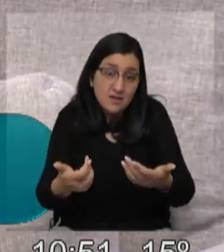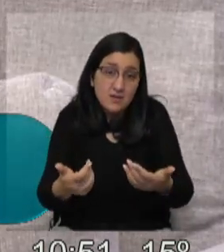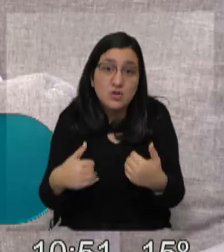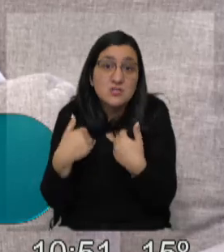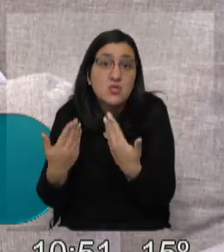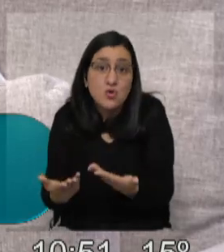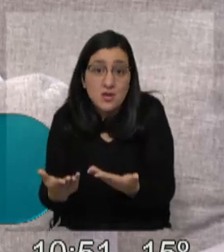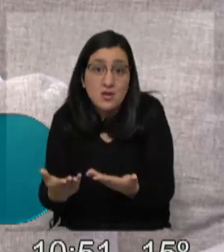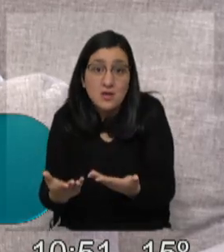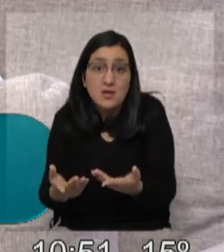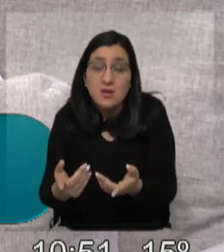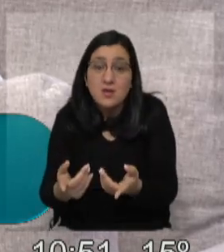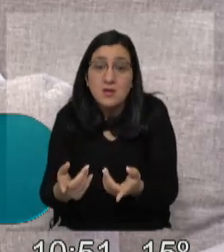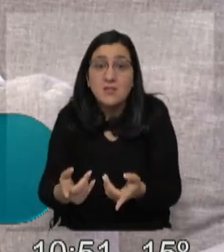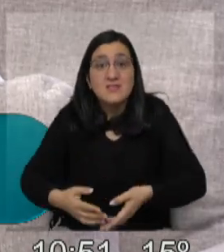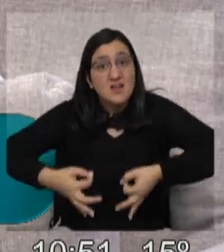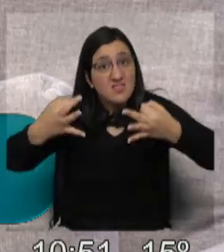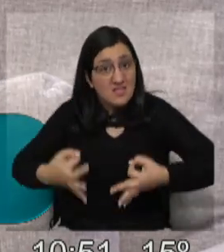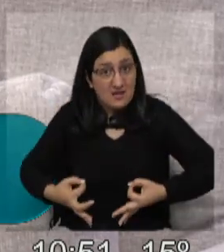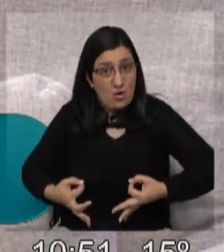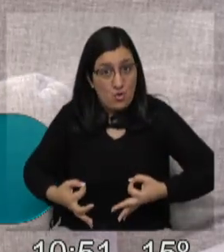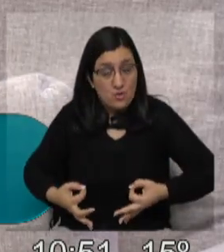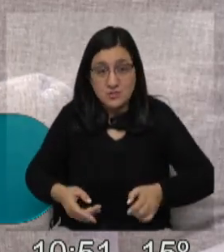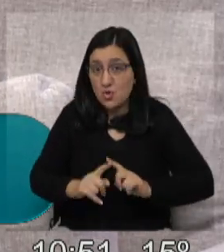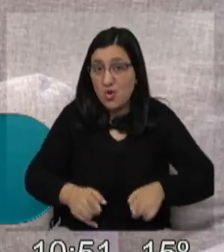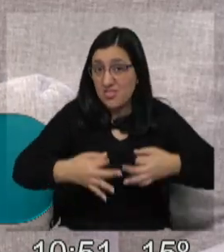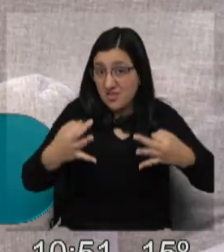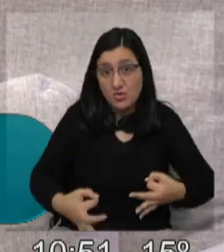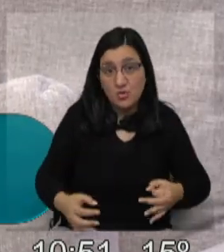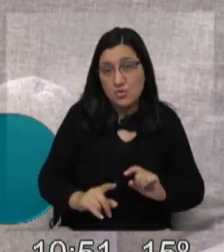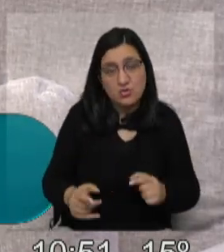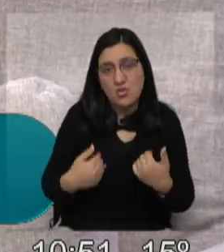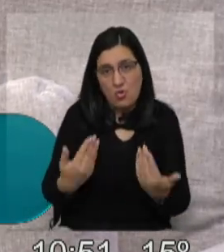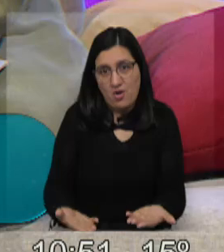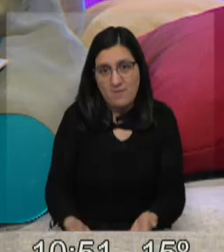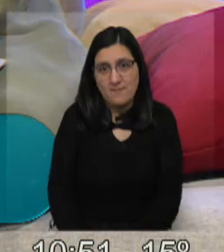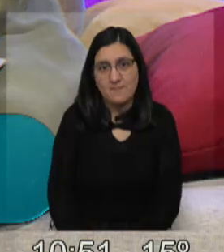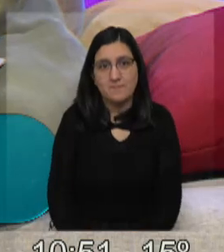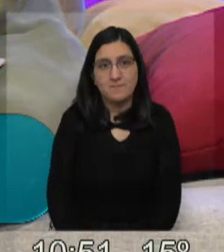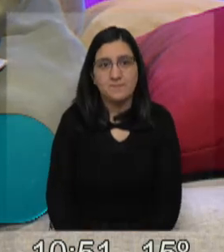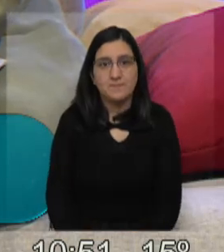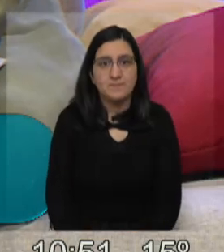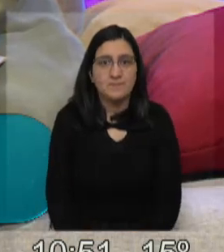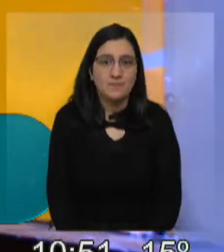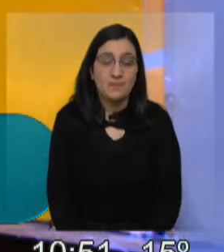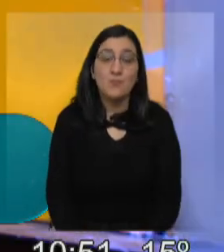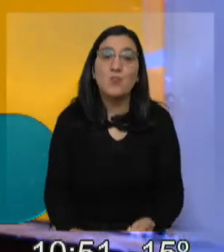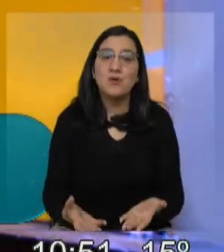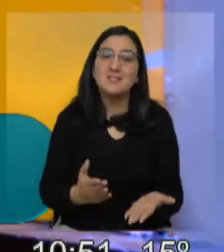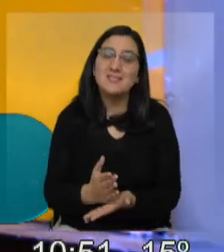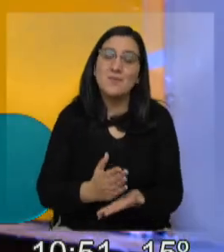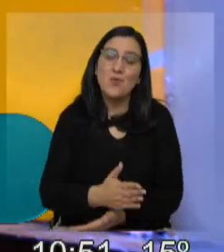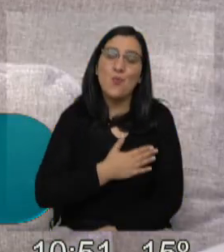dona, que si es digno para nosotros, se dona. Si no, no se dona. Muy bien, descartar maravillosa por bajada. Entonces, Nieves, siempre un